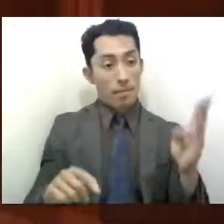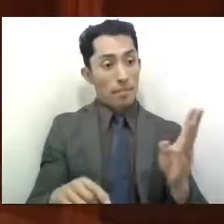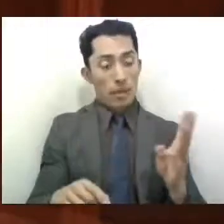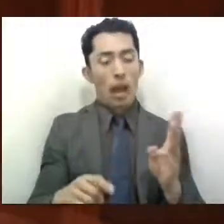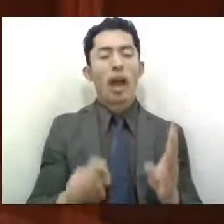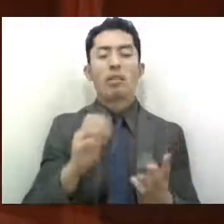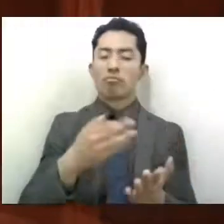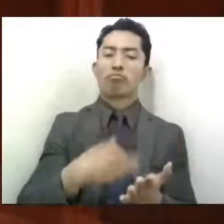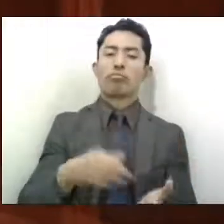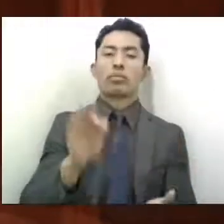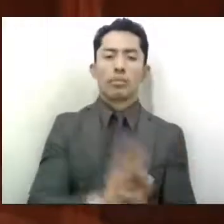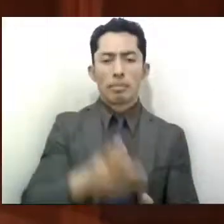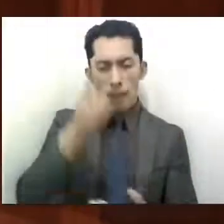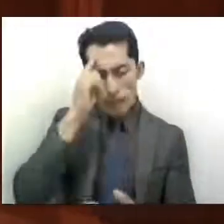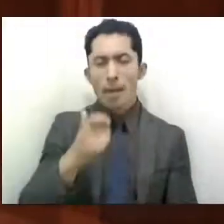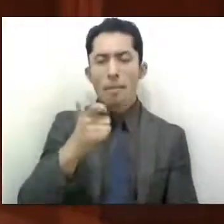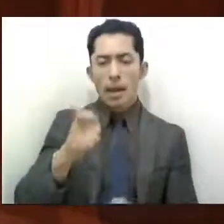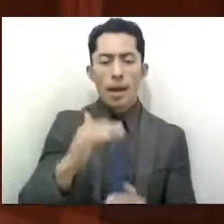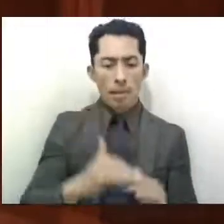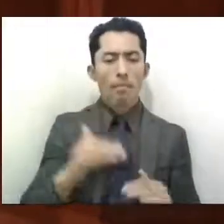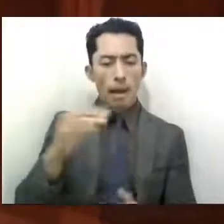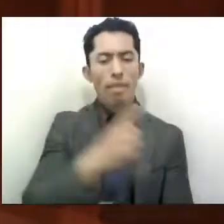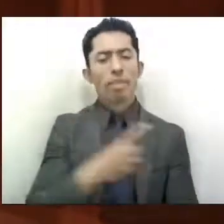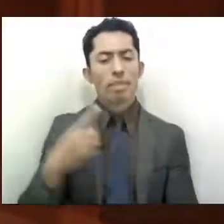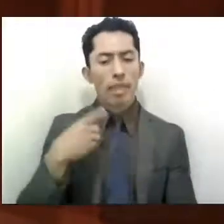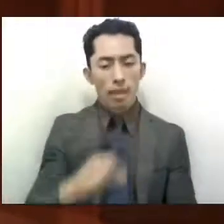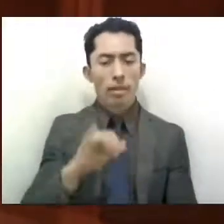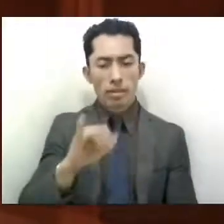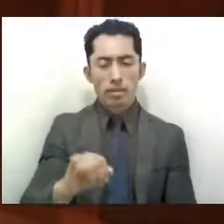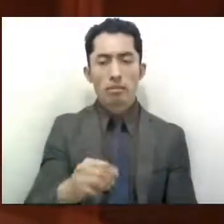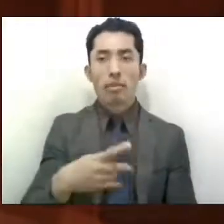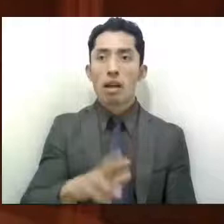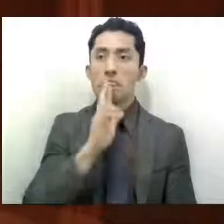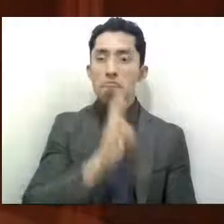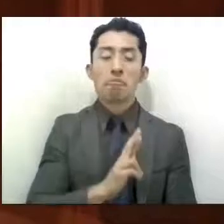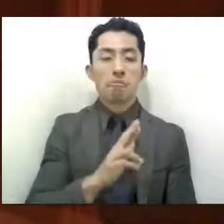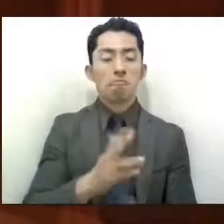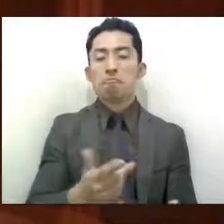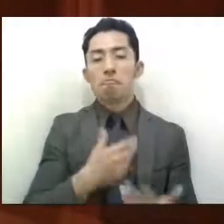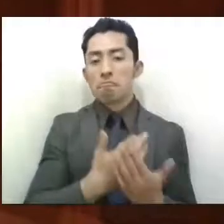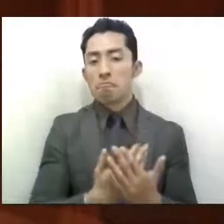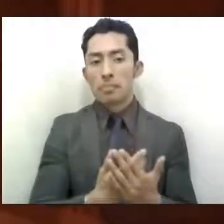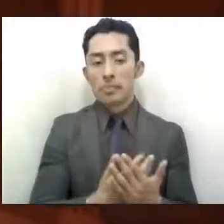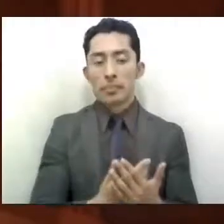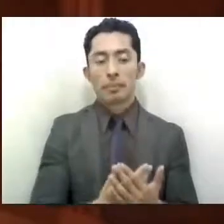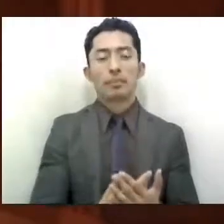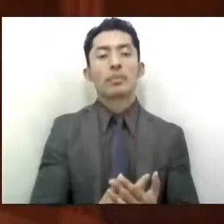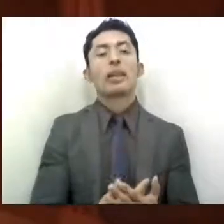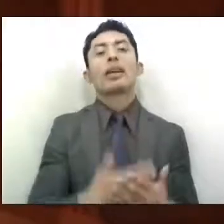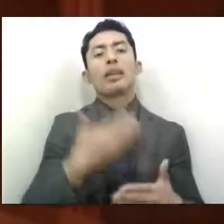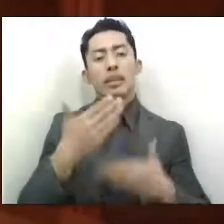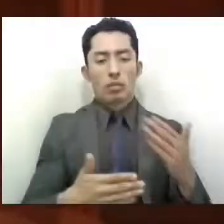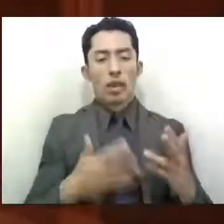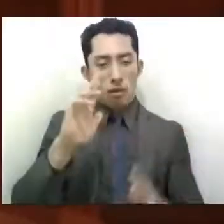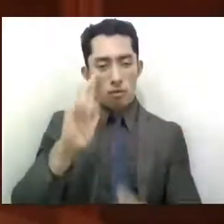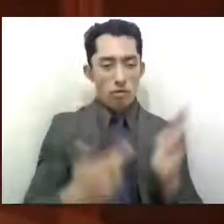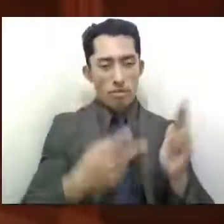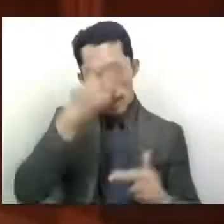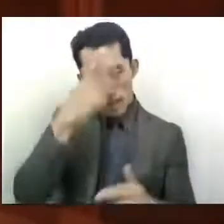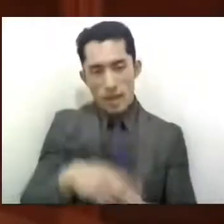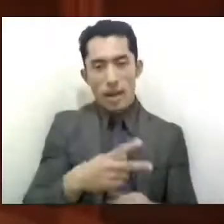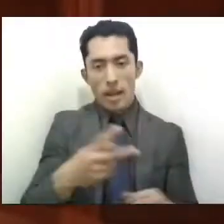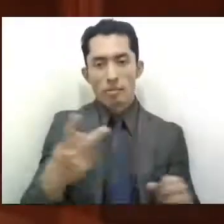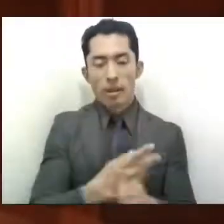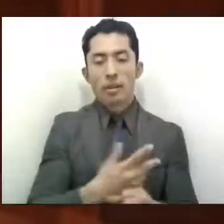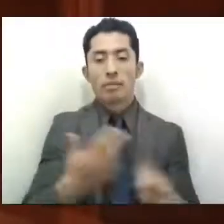maestros mejorara sin tener buena respuesta. Durante la época de la Revolución, el papel de las maestras fue